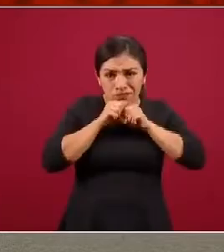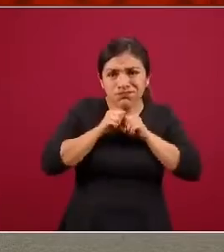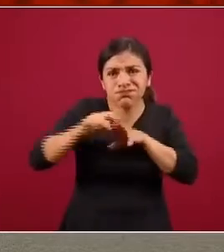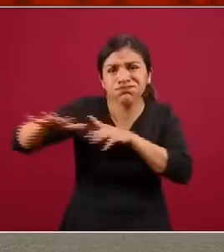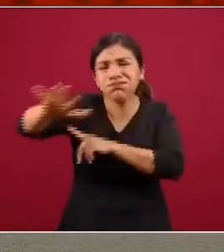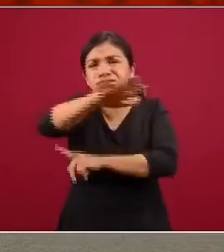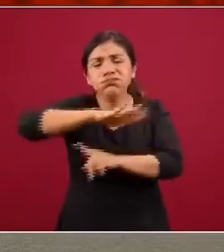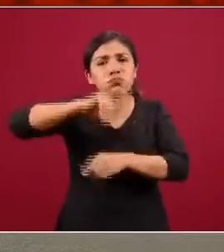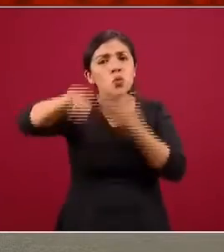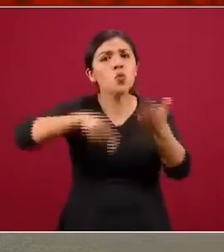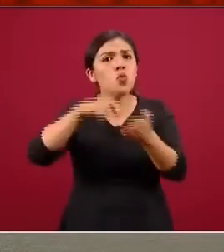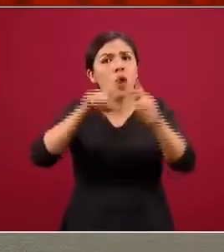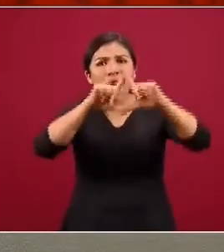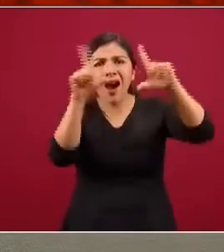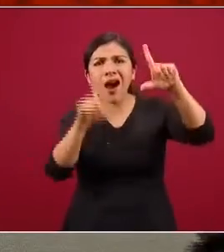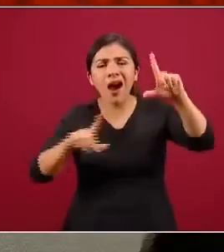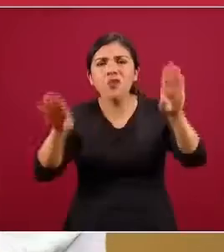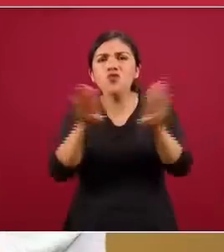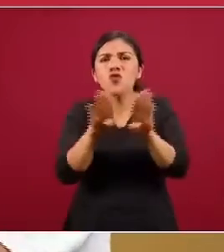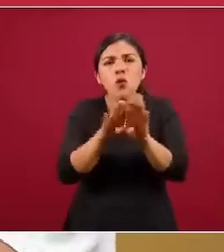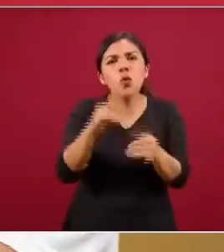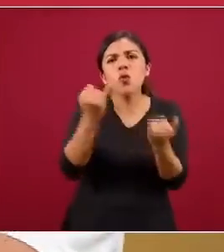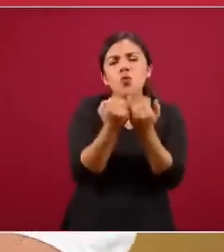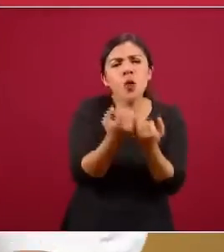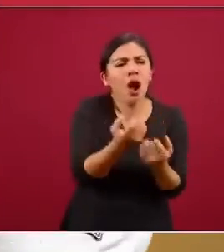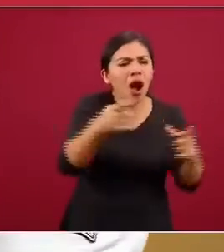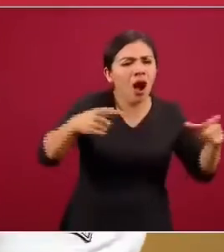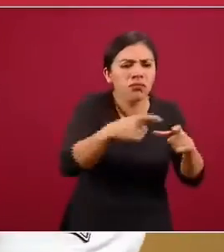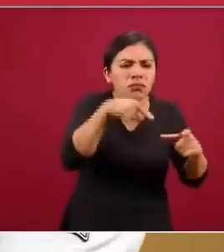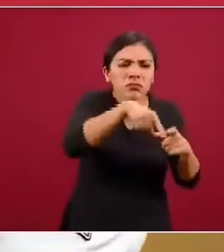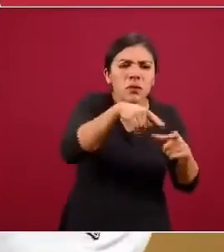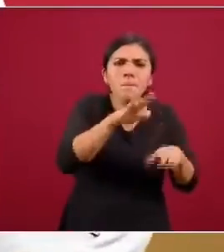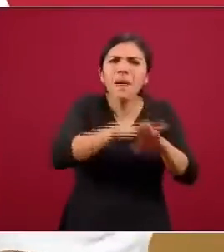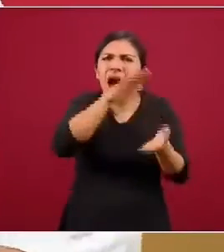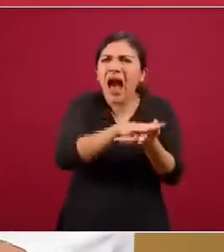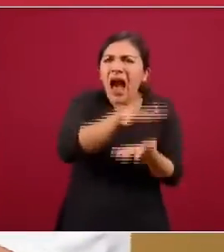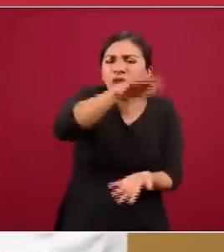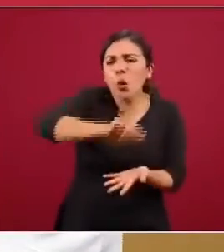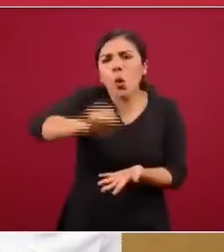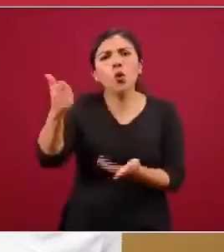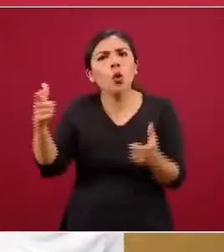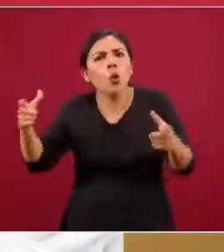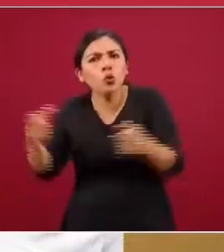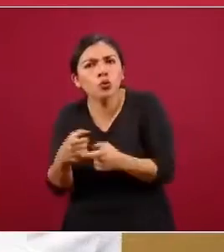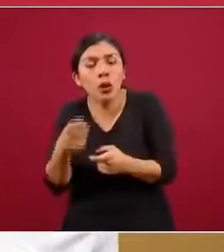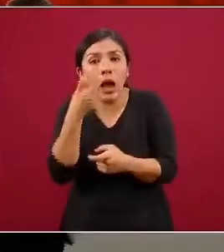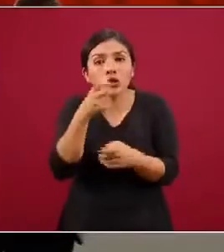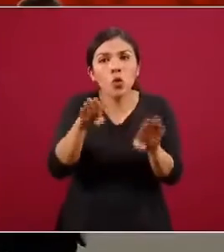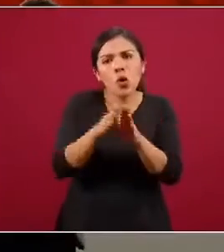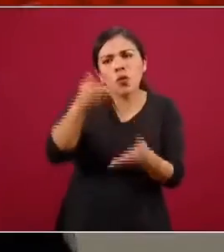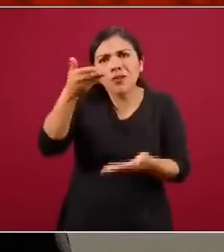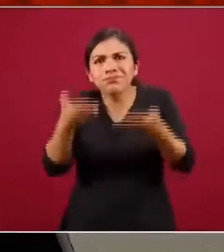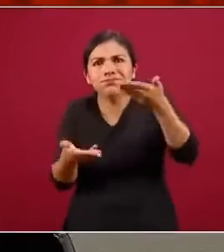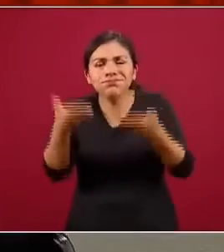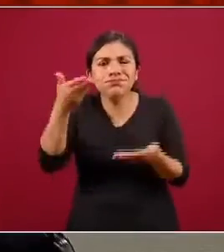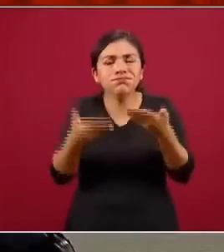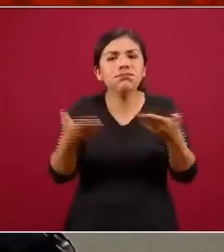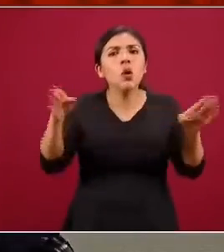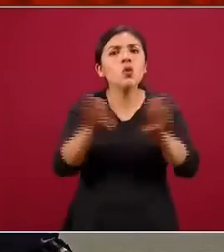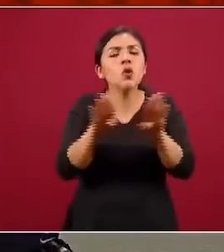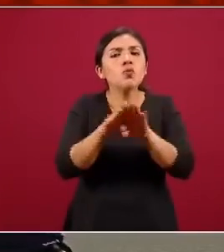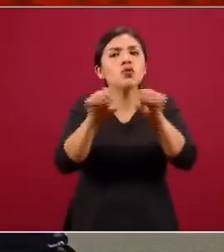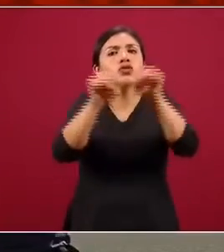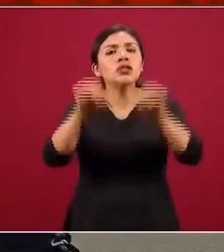propagación territorial, cómo ocurre en ciertas poblaciones versus otras, cómo nos permite comparar el desempeño de